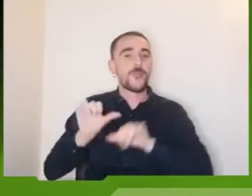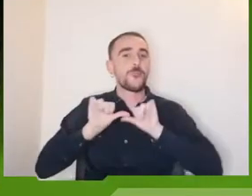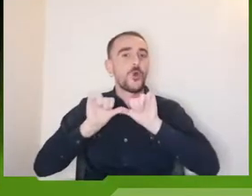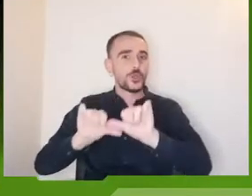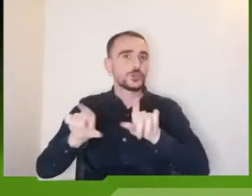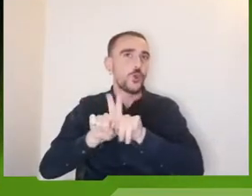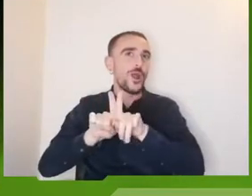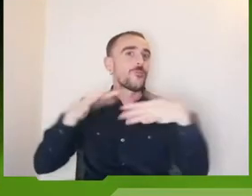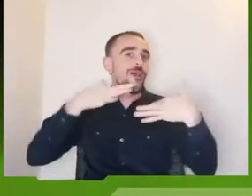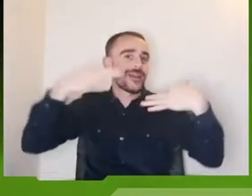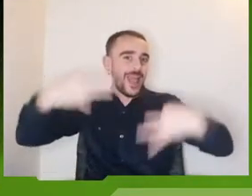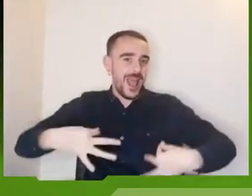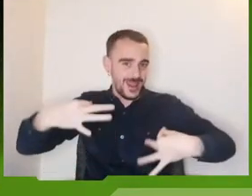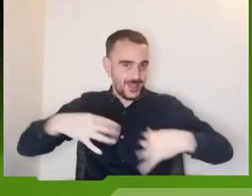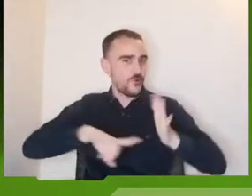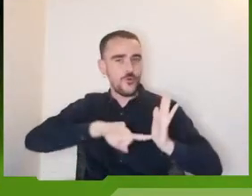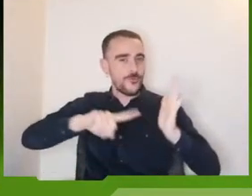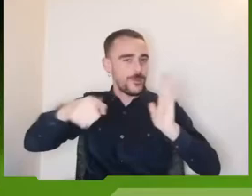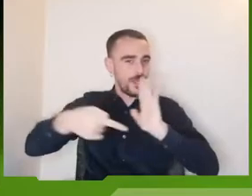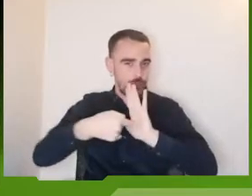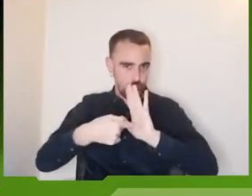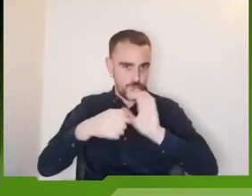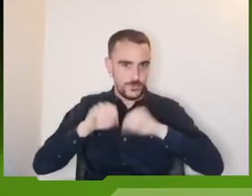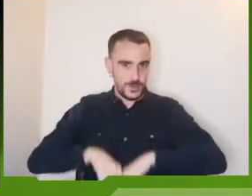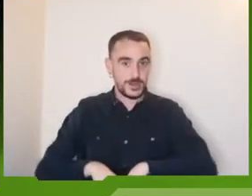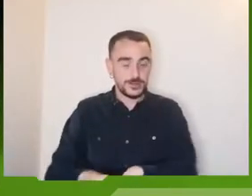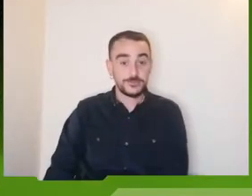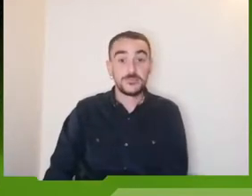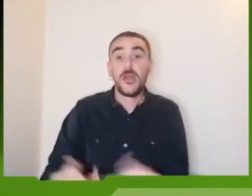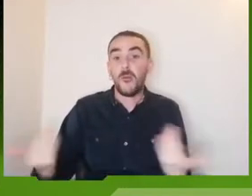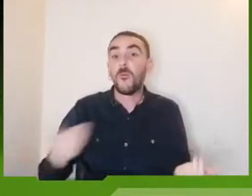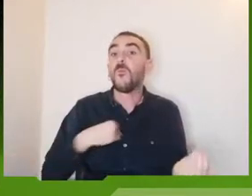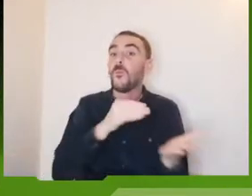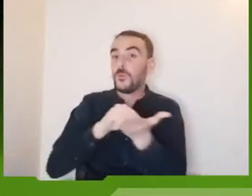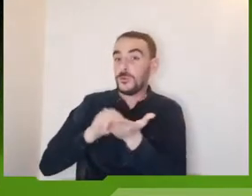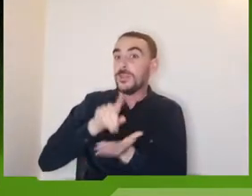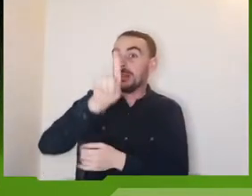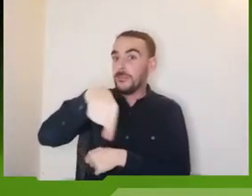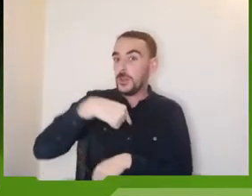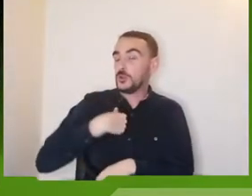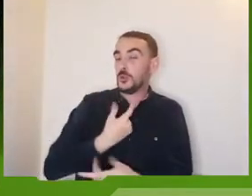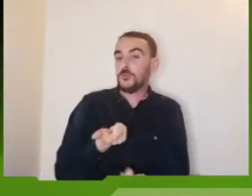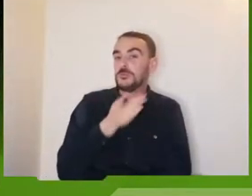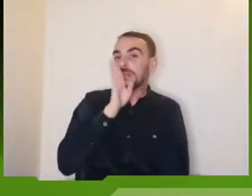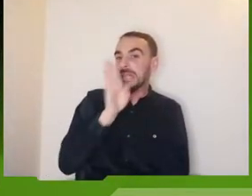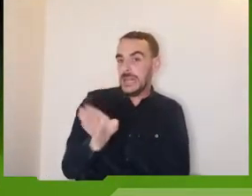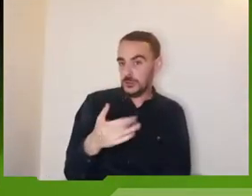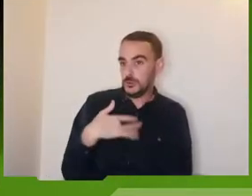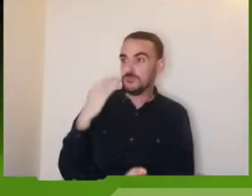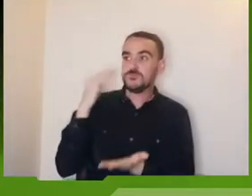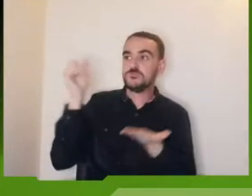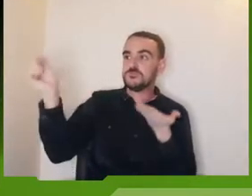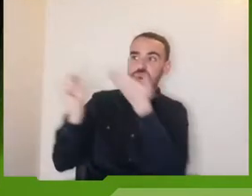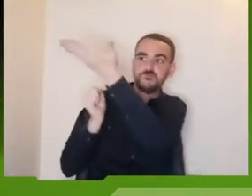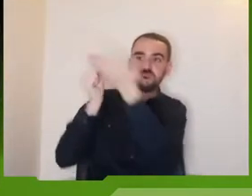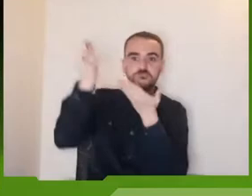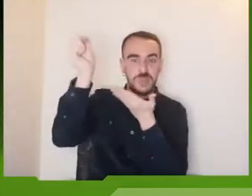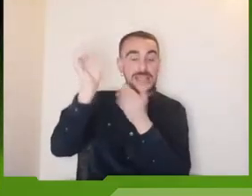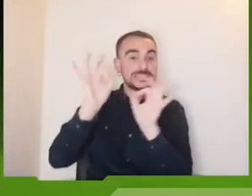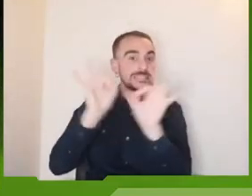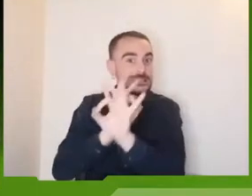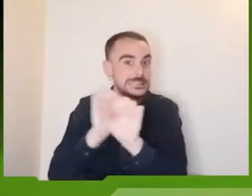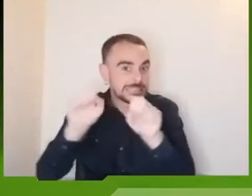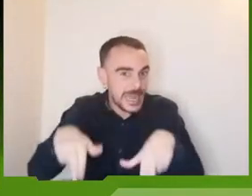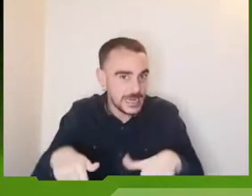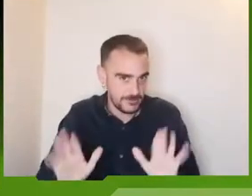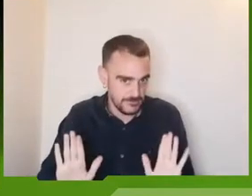veces lo he hecho un momento, ¿eh? Y es eso, es más complicado de manejar, ¿no? De